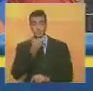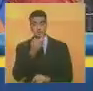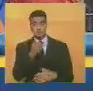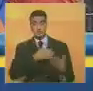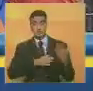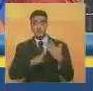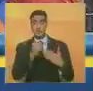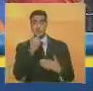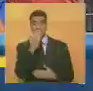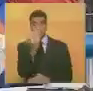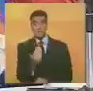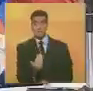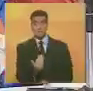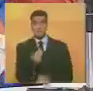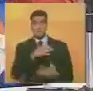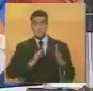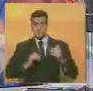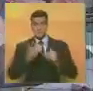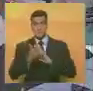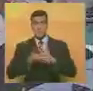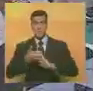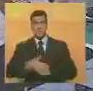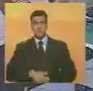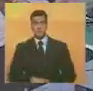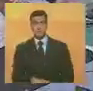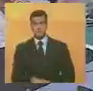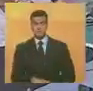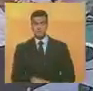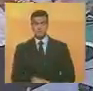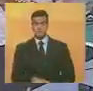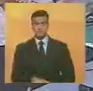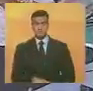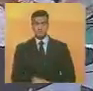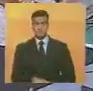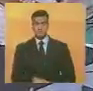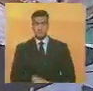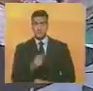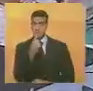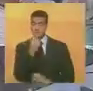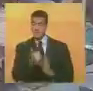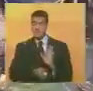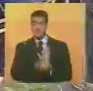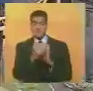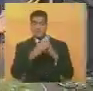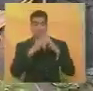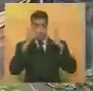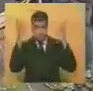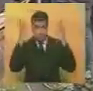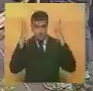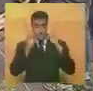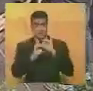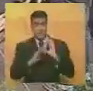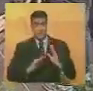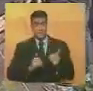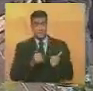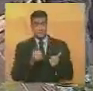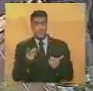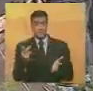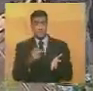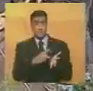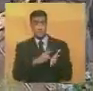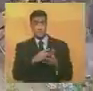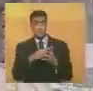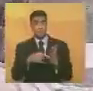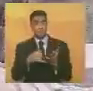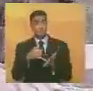vamos a salir adelante y vamos a solucionar el conflicto. El parte médico del día dice que la mayoría de los enfermeros ya comienzan a presentar una